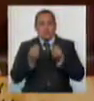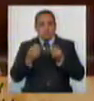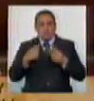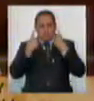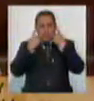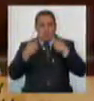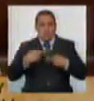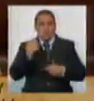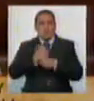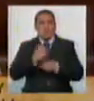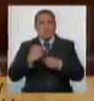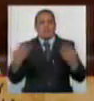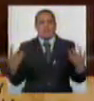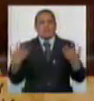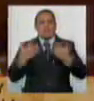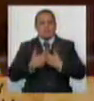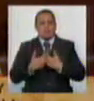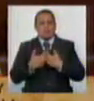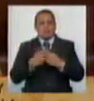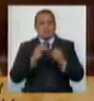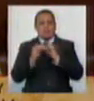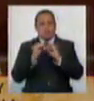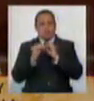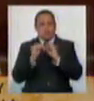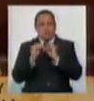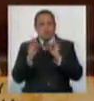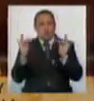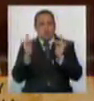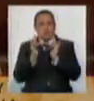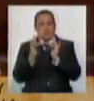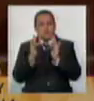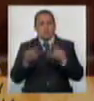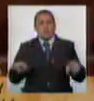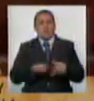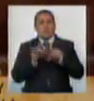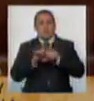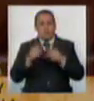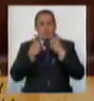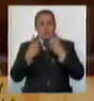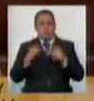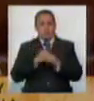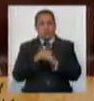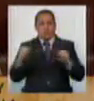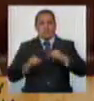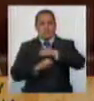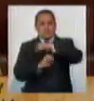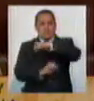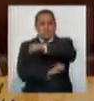lograr la integración y la conectividad, como el impresionante puente del